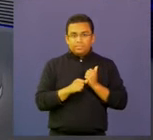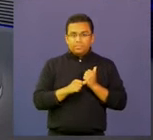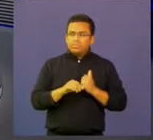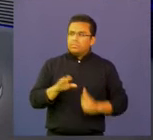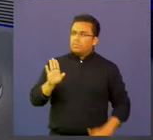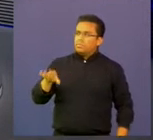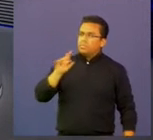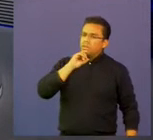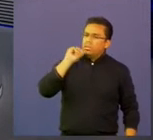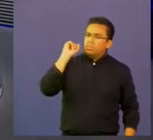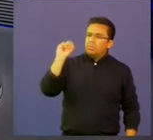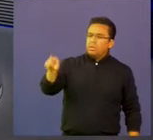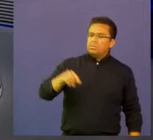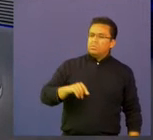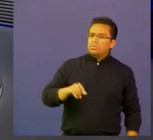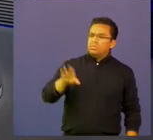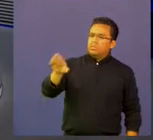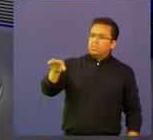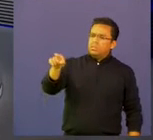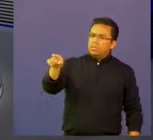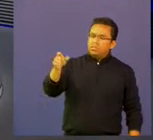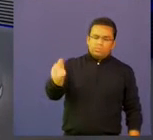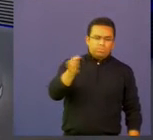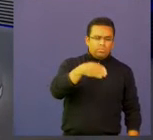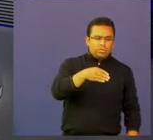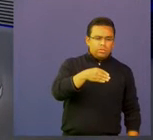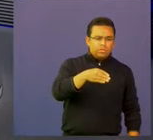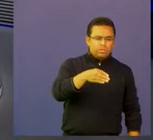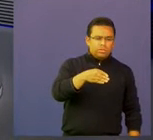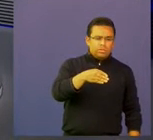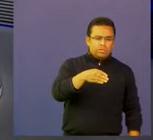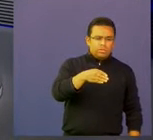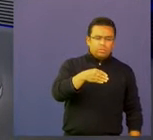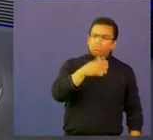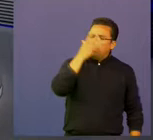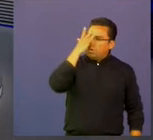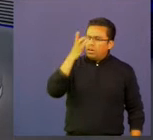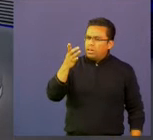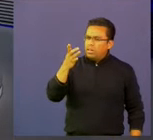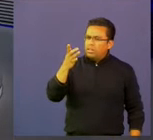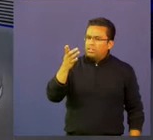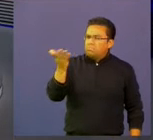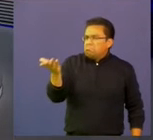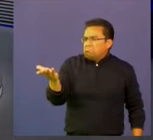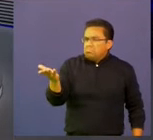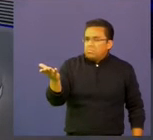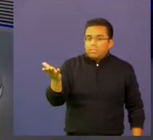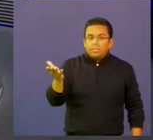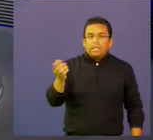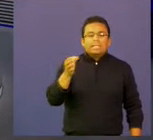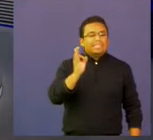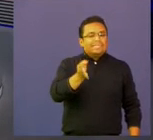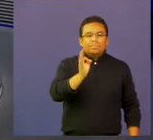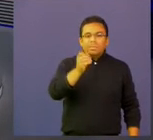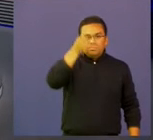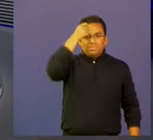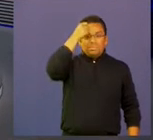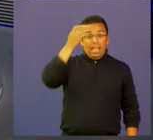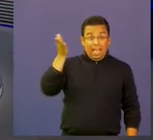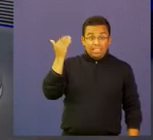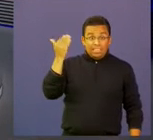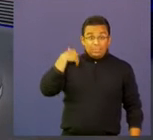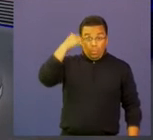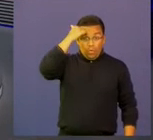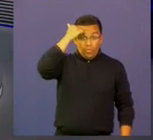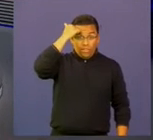pregunta, ¿por qué pasó eso? Siempre termino volviendo a ese punto. A ese día en que el profesor pasó por